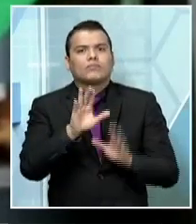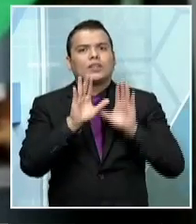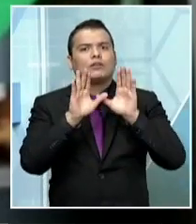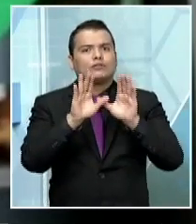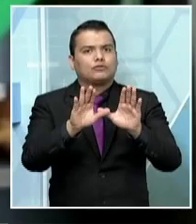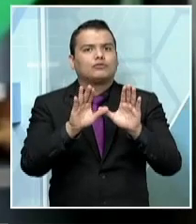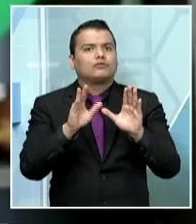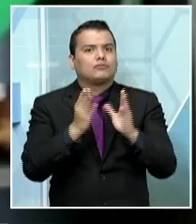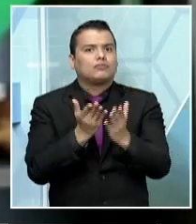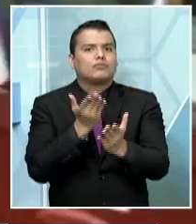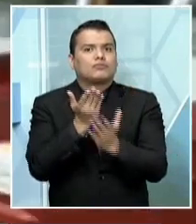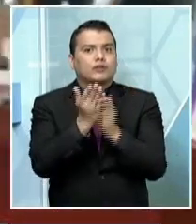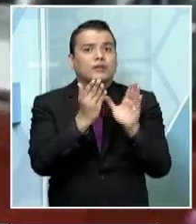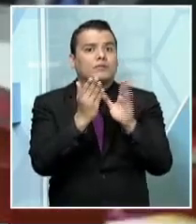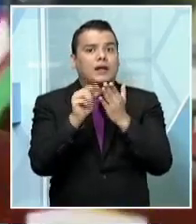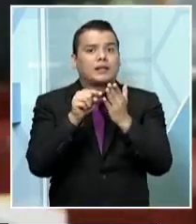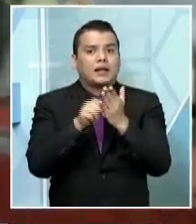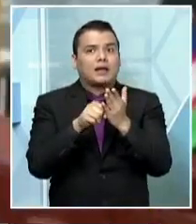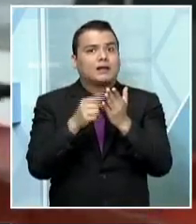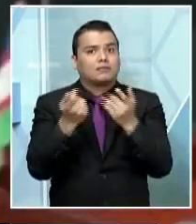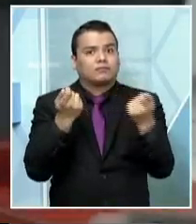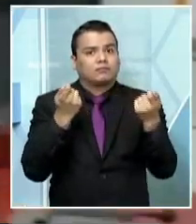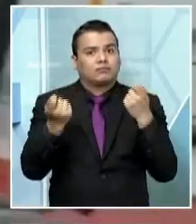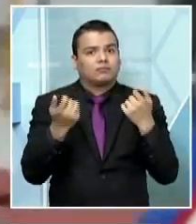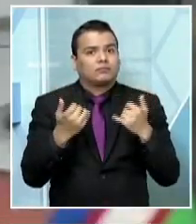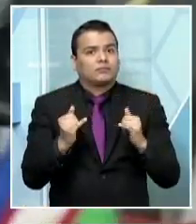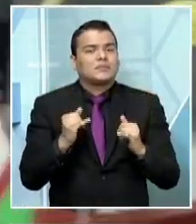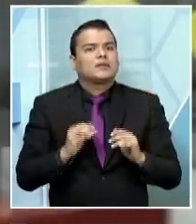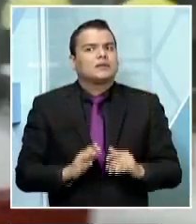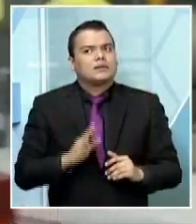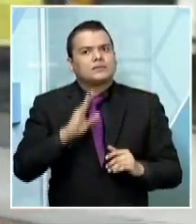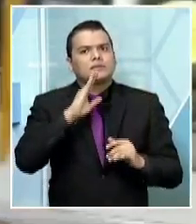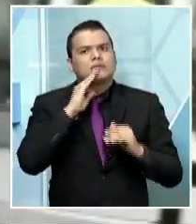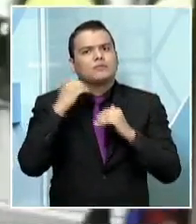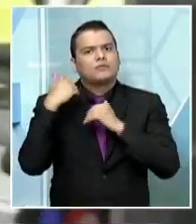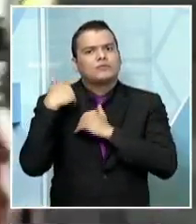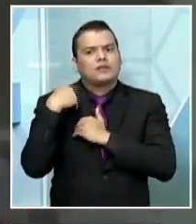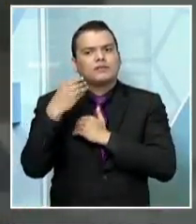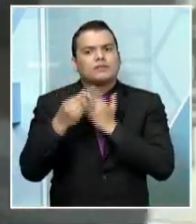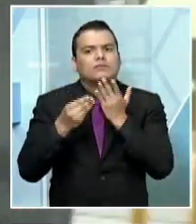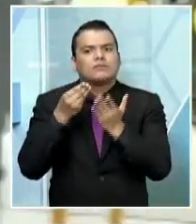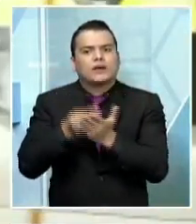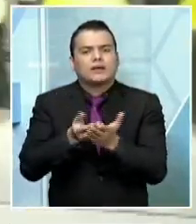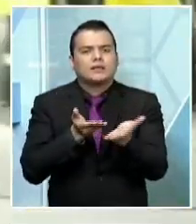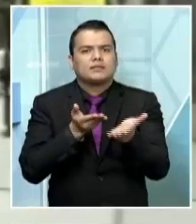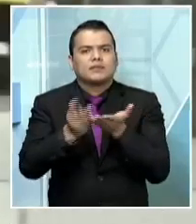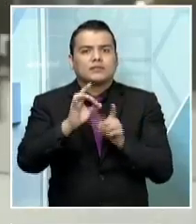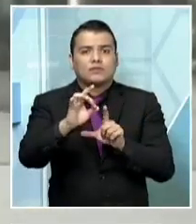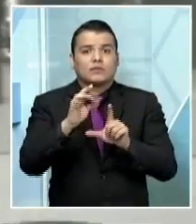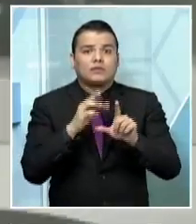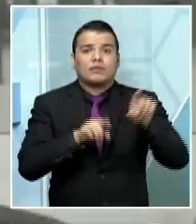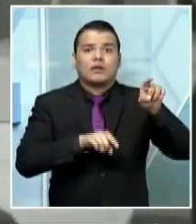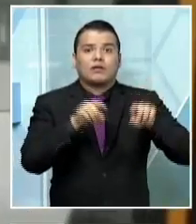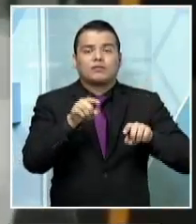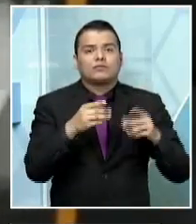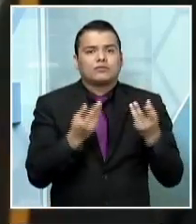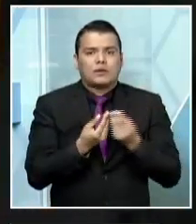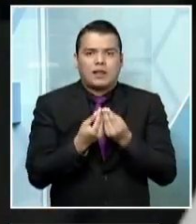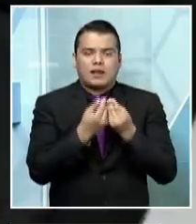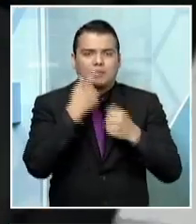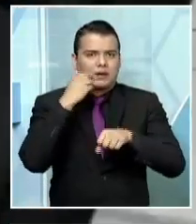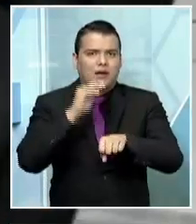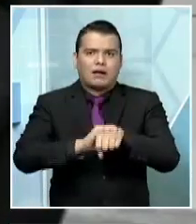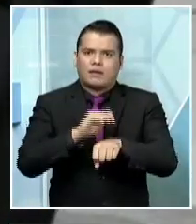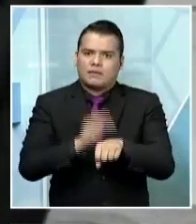lo determina el plan de contingencia. Aunque aún se desconoce quién asumirá el precio de los servicios virtuales, varios concejales se mantienen en que es la